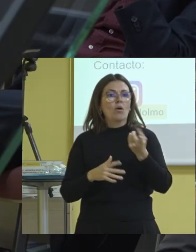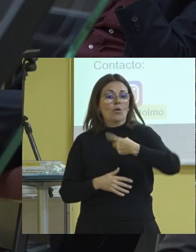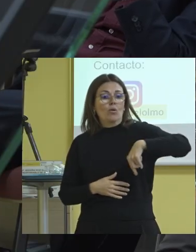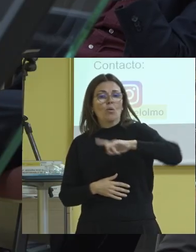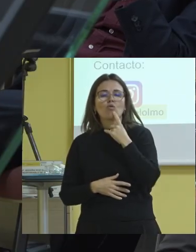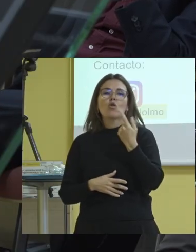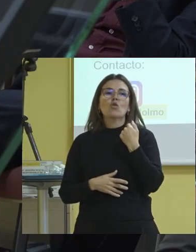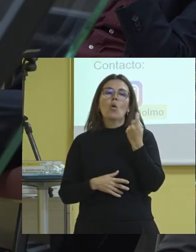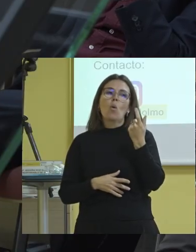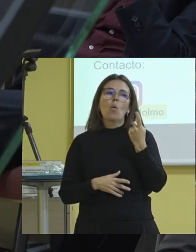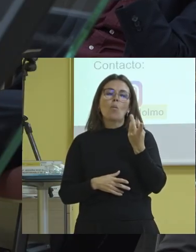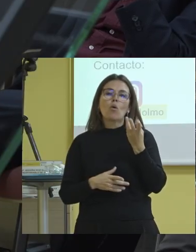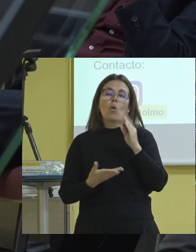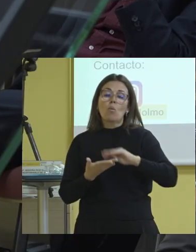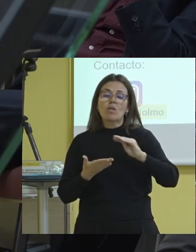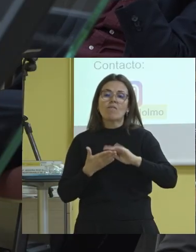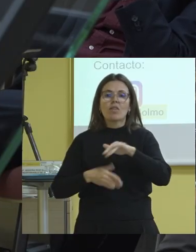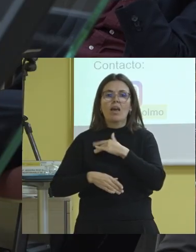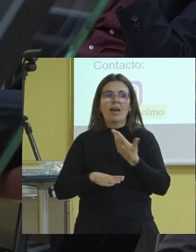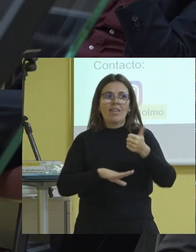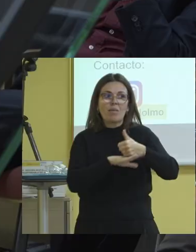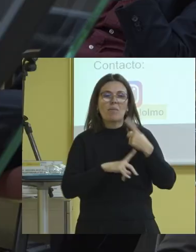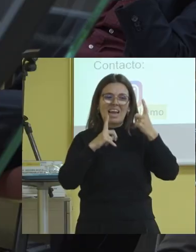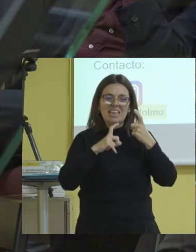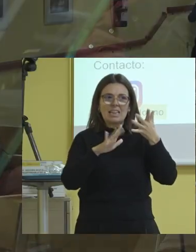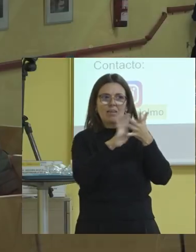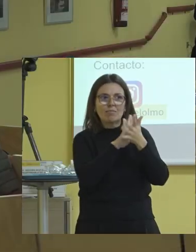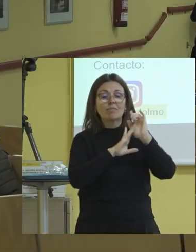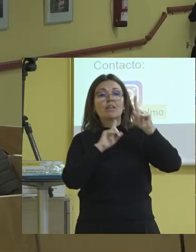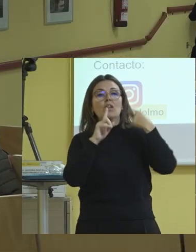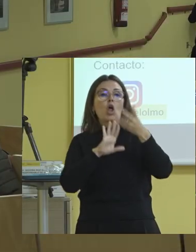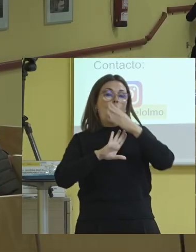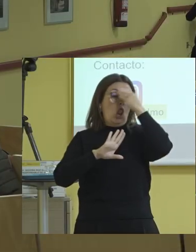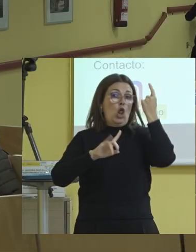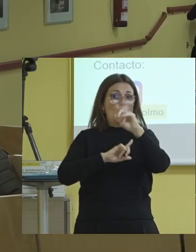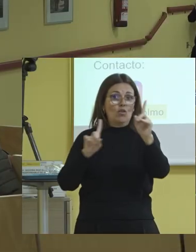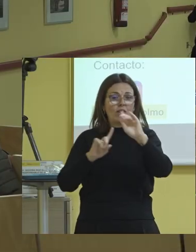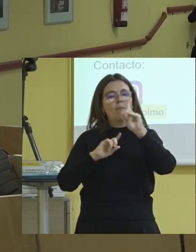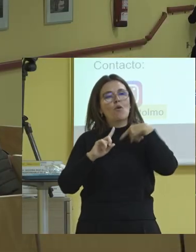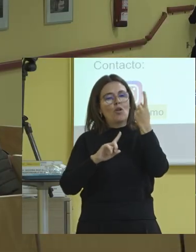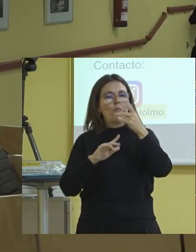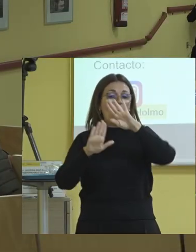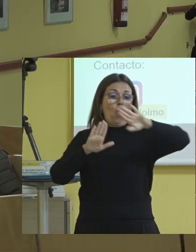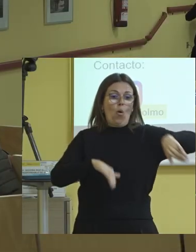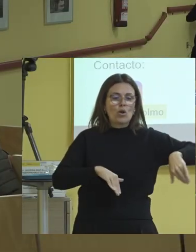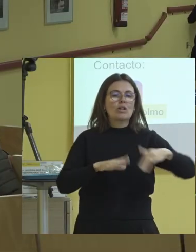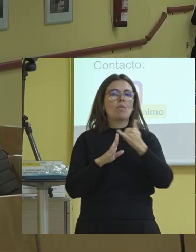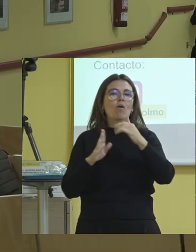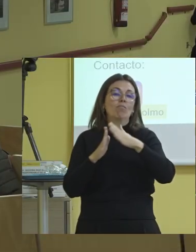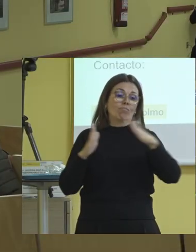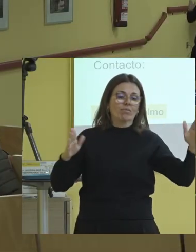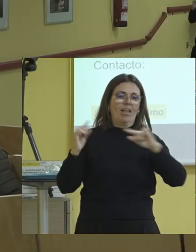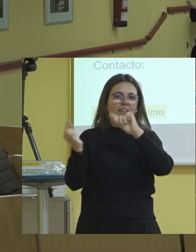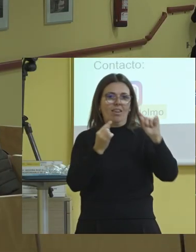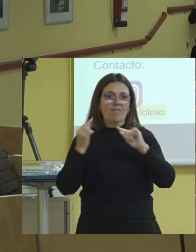poco proactivos, los académicos que estamos ahí para tratar de luchar. Si os parece, no lo olvidamos y lo trasladamos a esa parte final de debate, porque